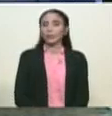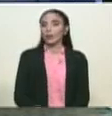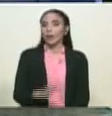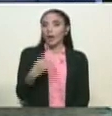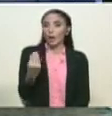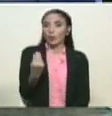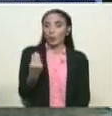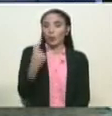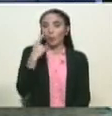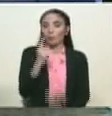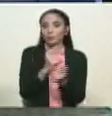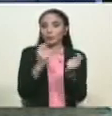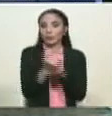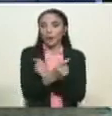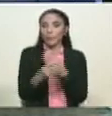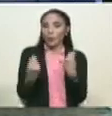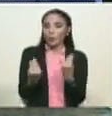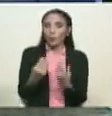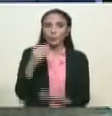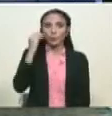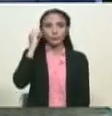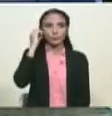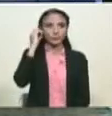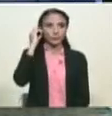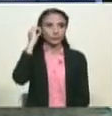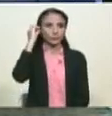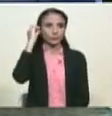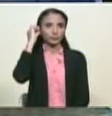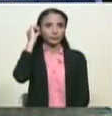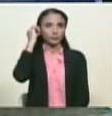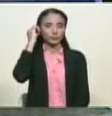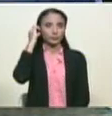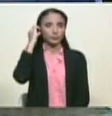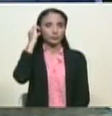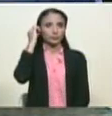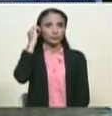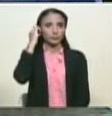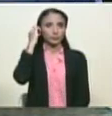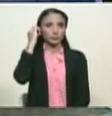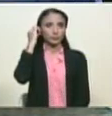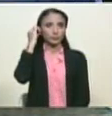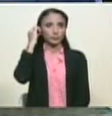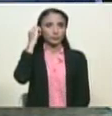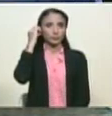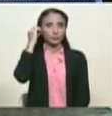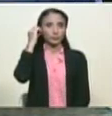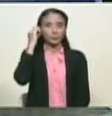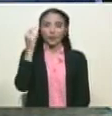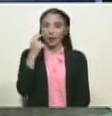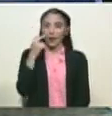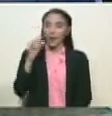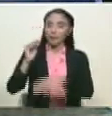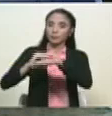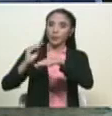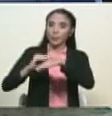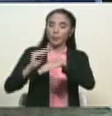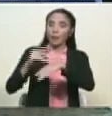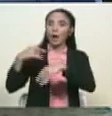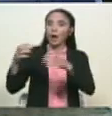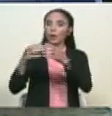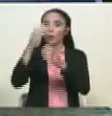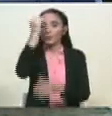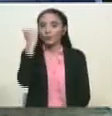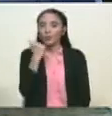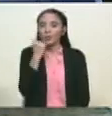poderosa reestructuración. Y yo le pido al Frente Francisco de Miranda que estudie y seleccione